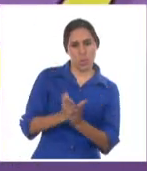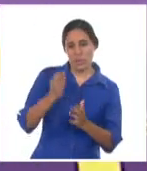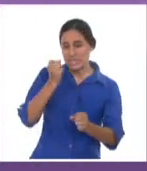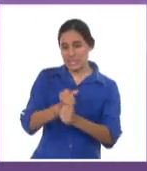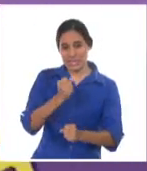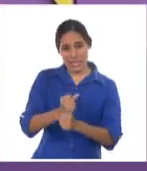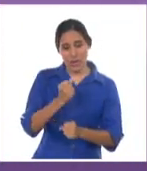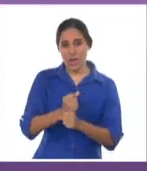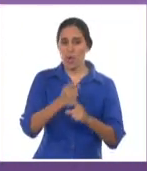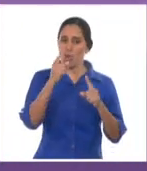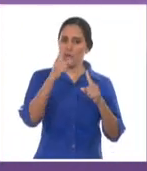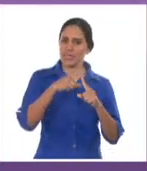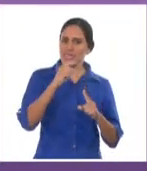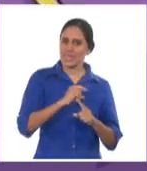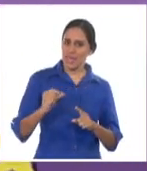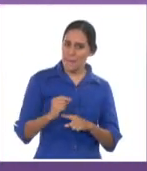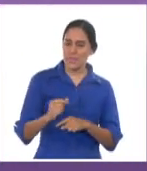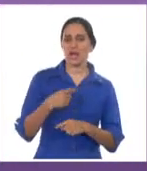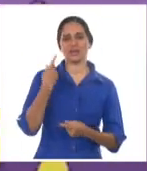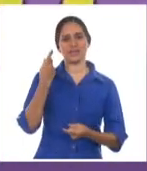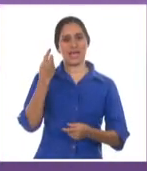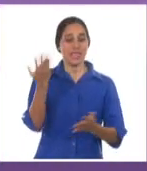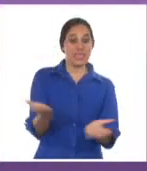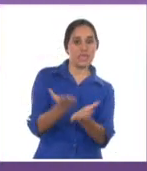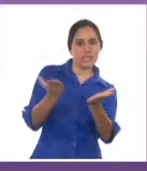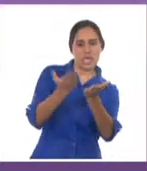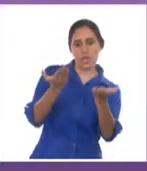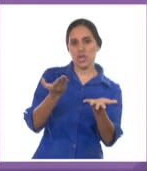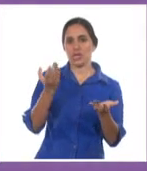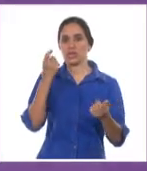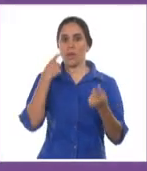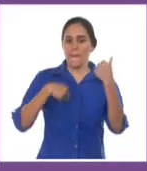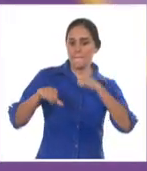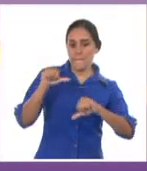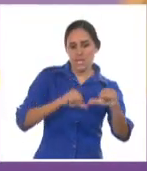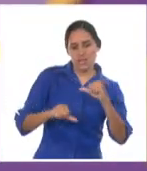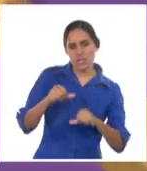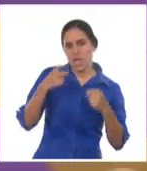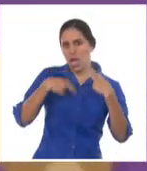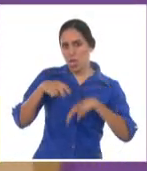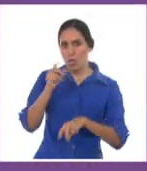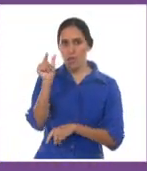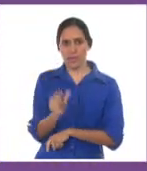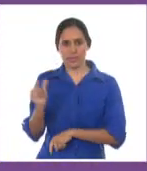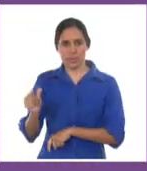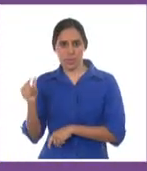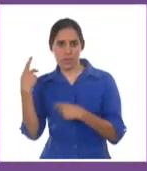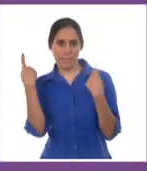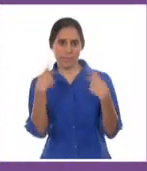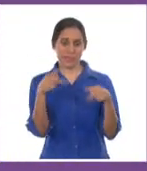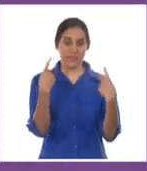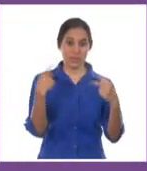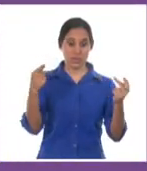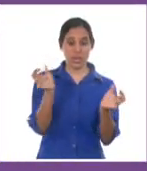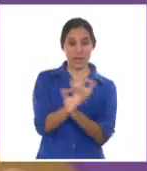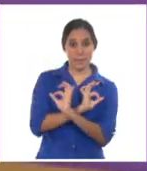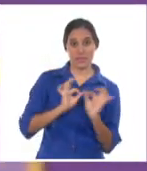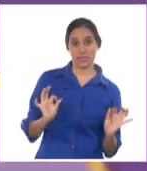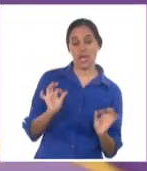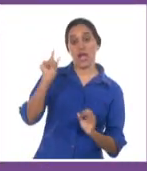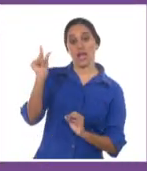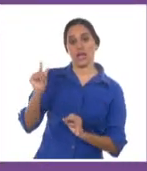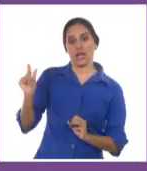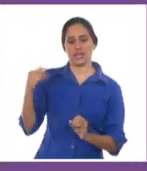ha desarrollado durante décadas por investigadoras, activistas, líderes sociales y comunitarias bajo el